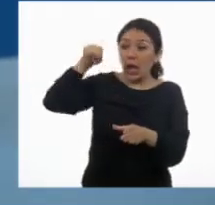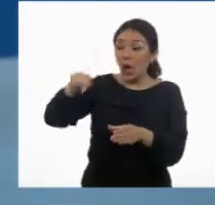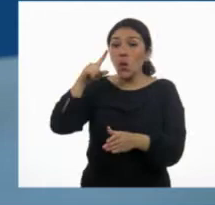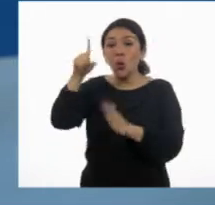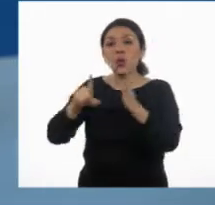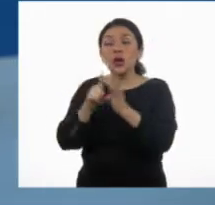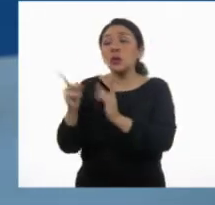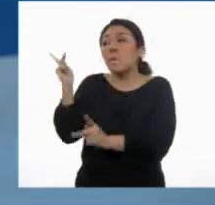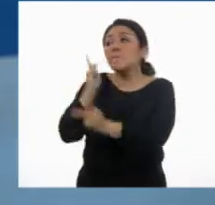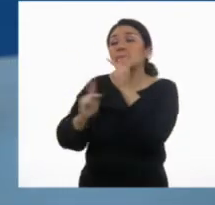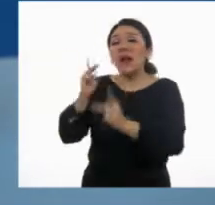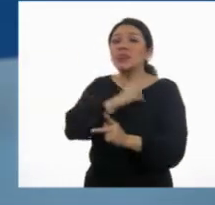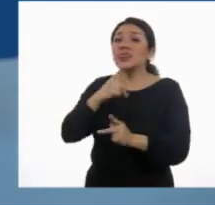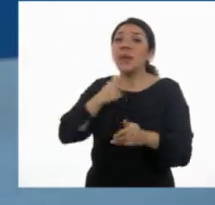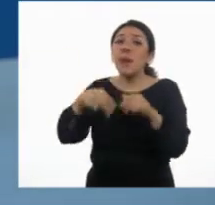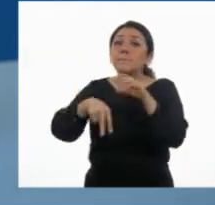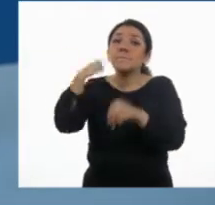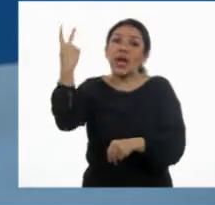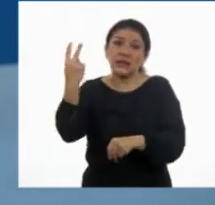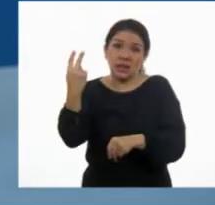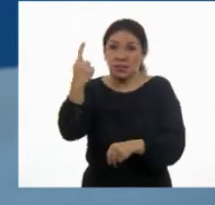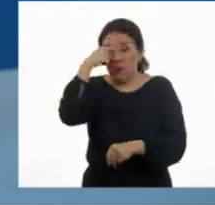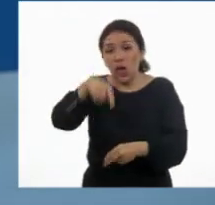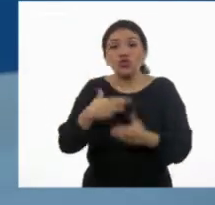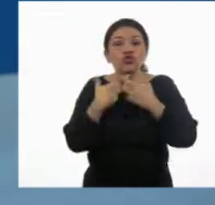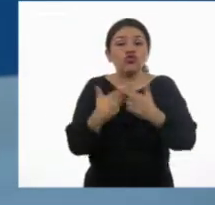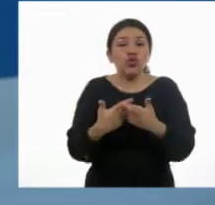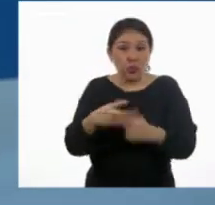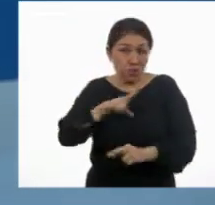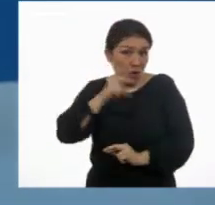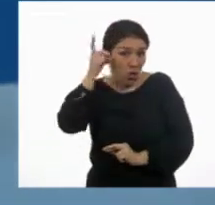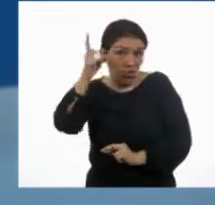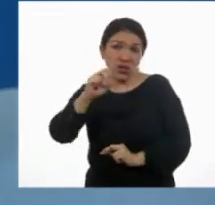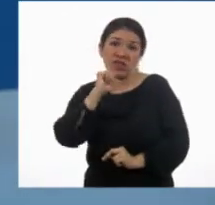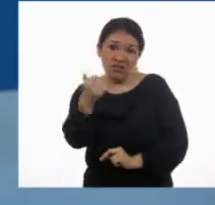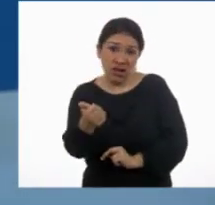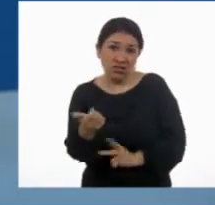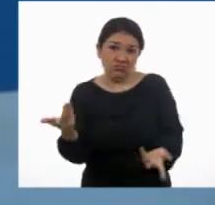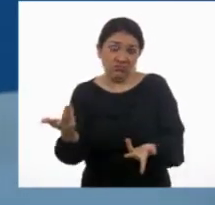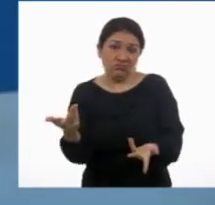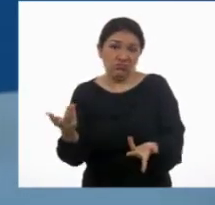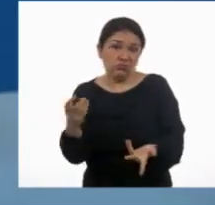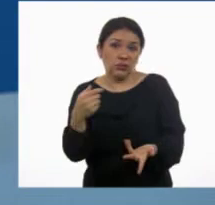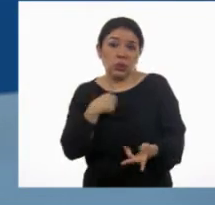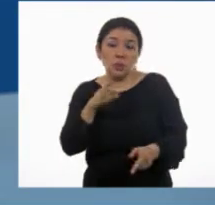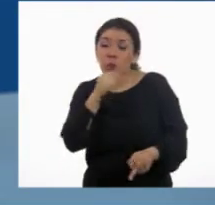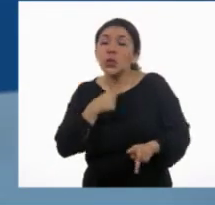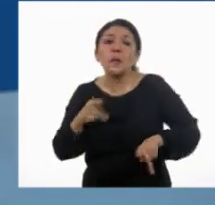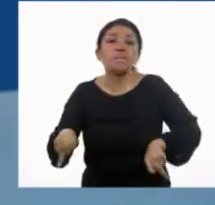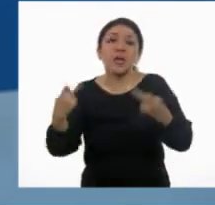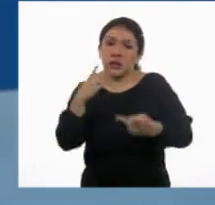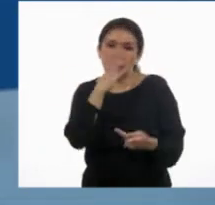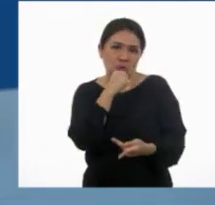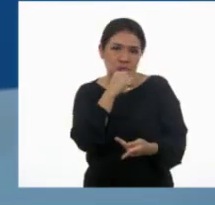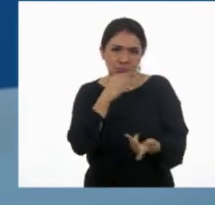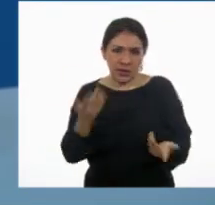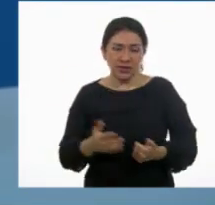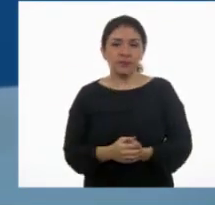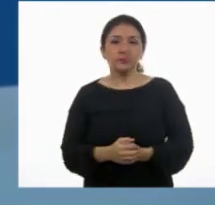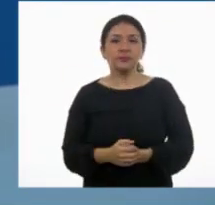no la prestaron. Solamente para el sobrante, pero no es de nosotros. Entonces la familia de Tom no lo va a poder vender. Muy